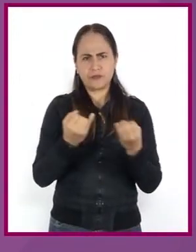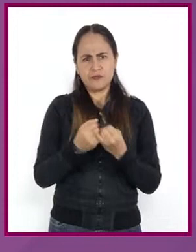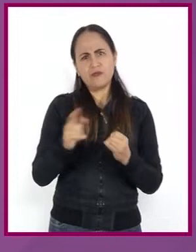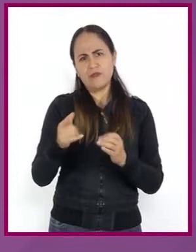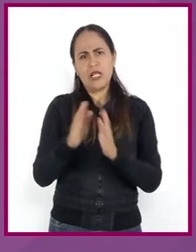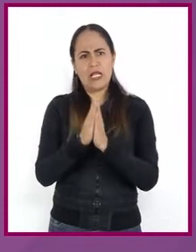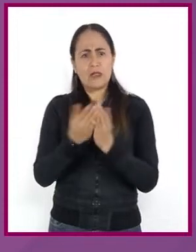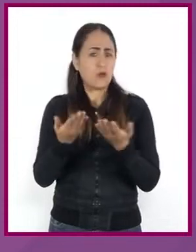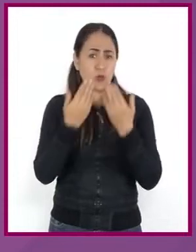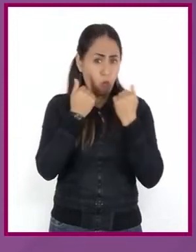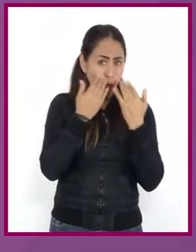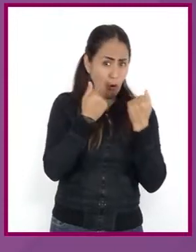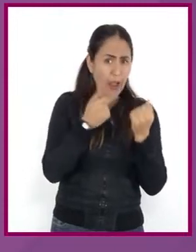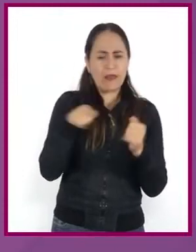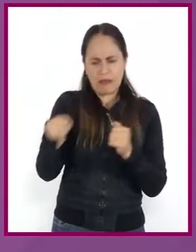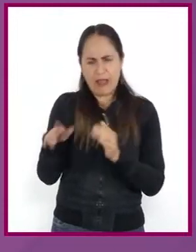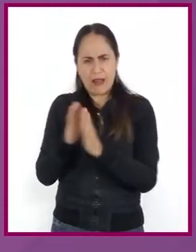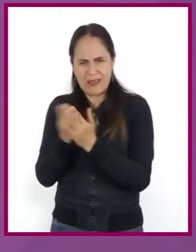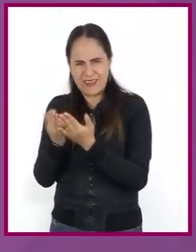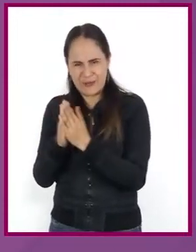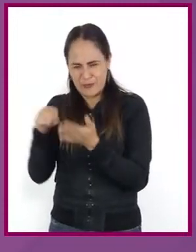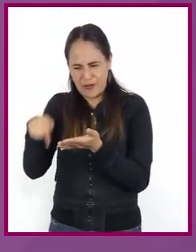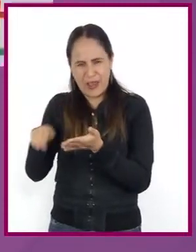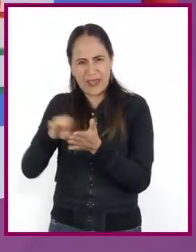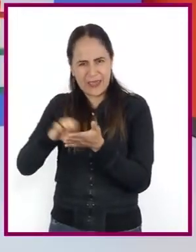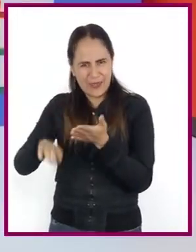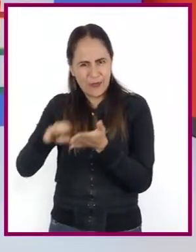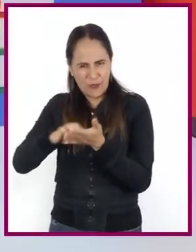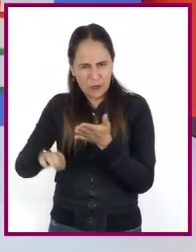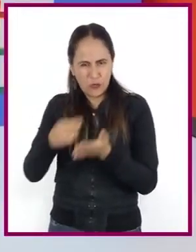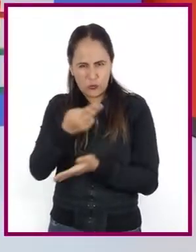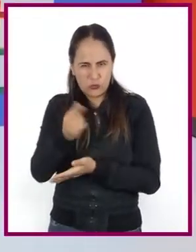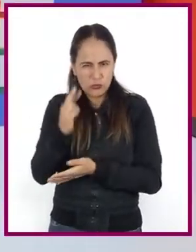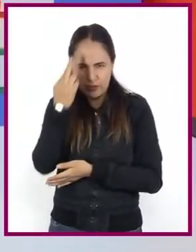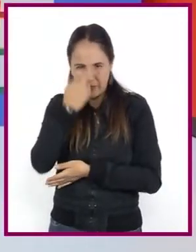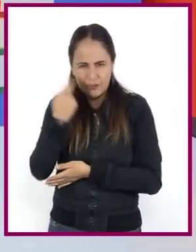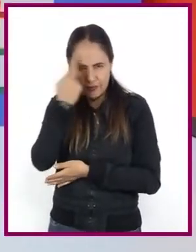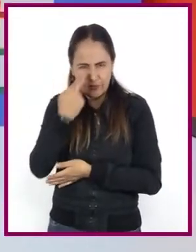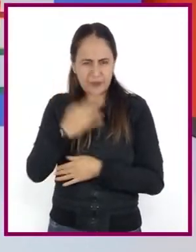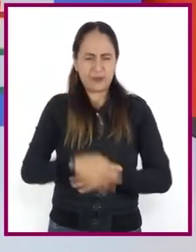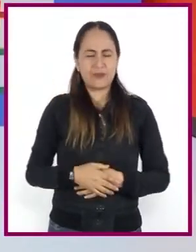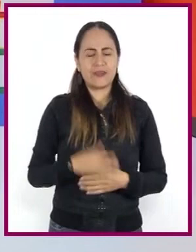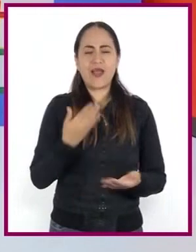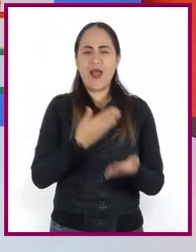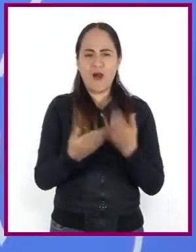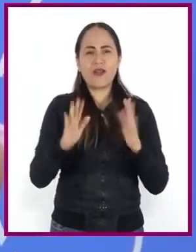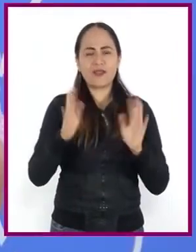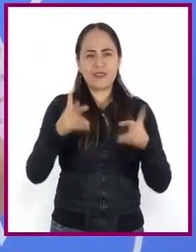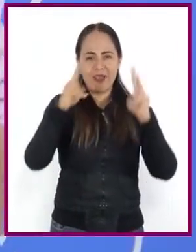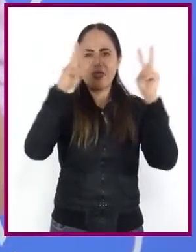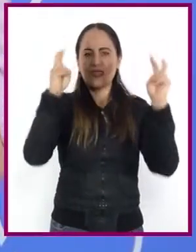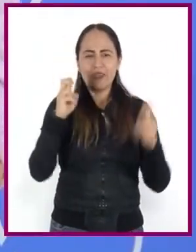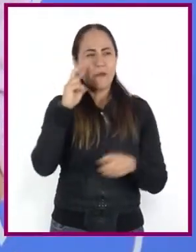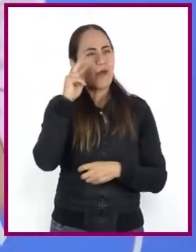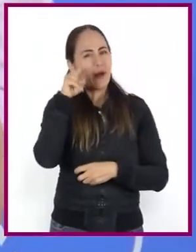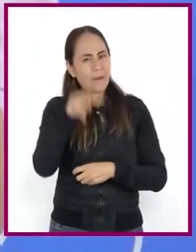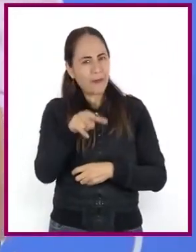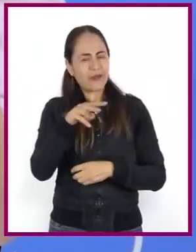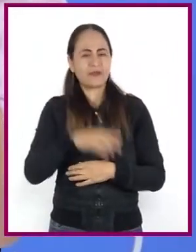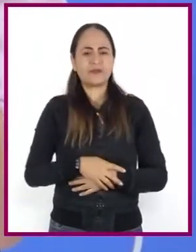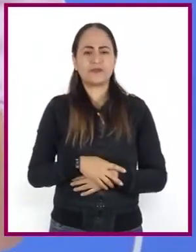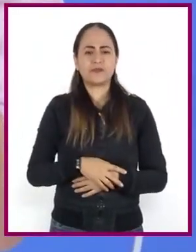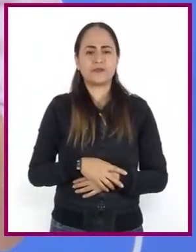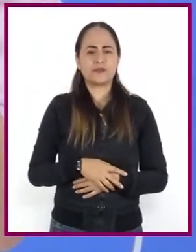libro de texto los que ahí aparecen. Maestra, ahora que ya vimos los títulos, ¿qué